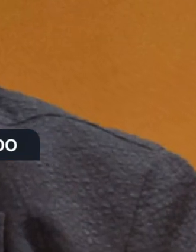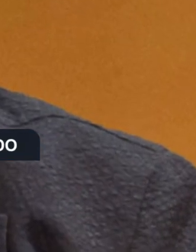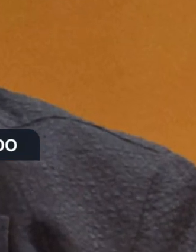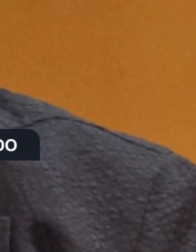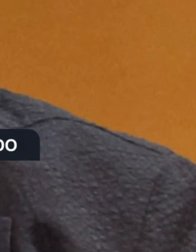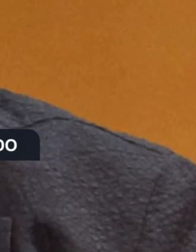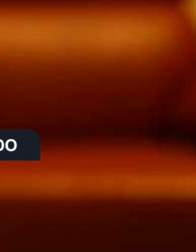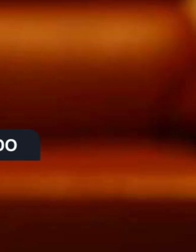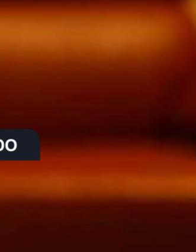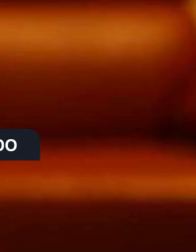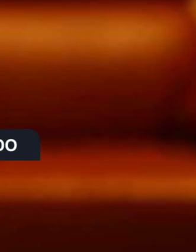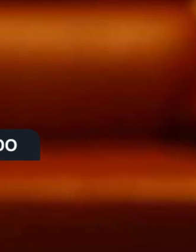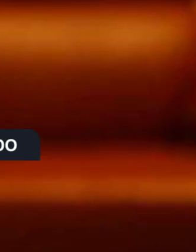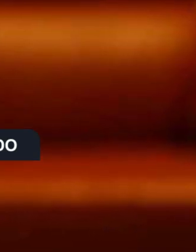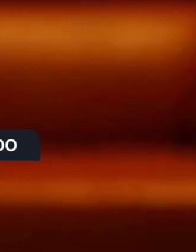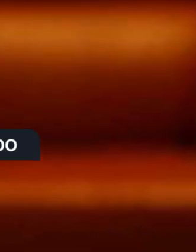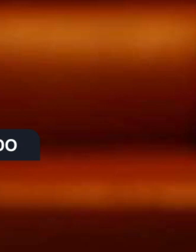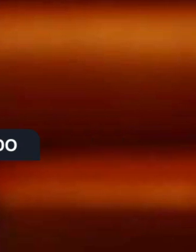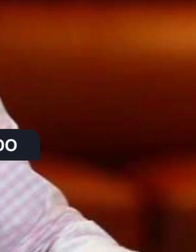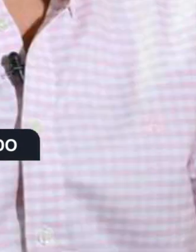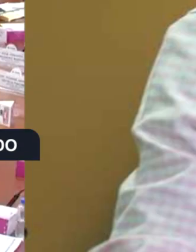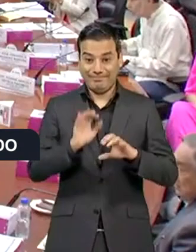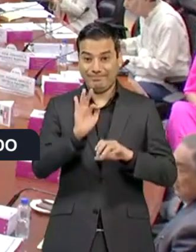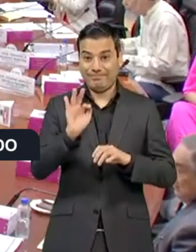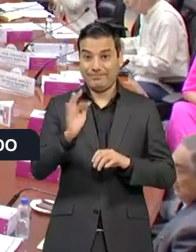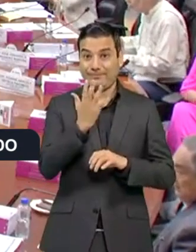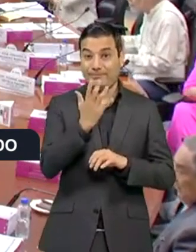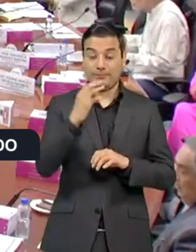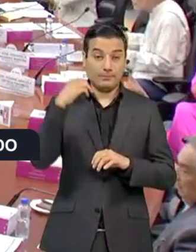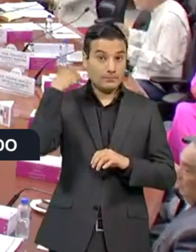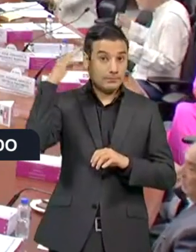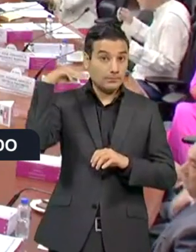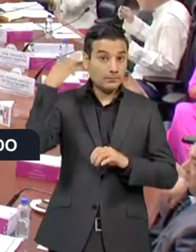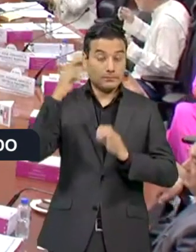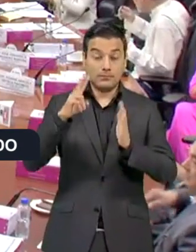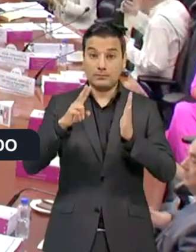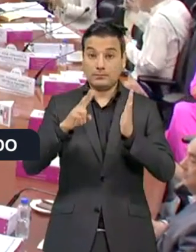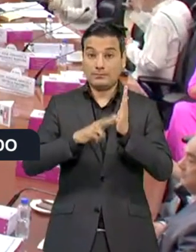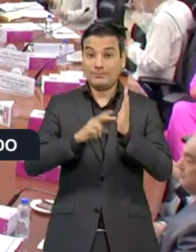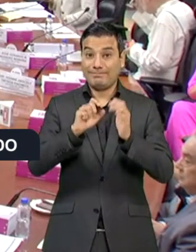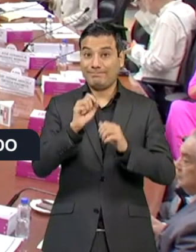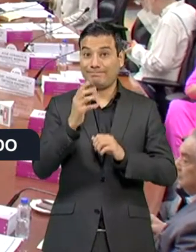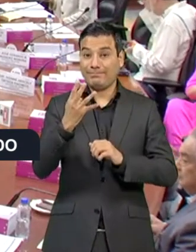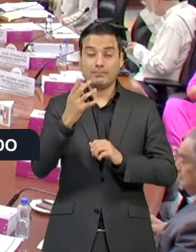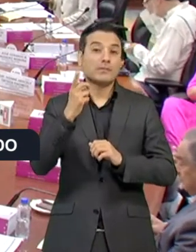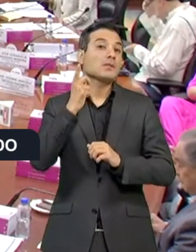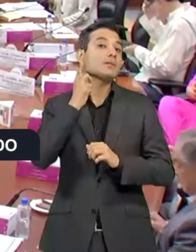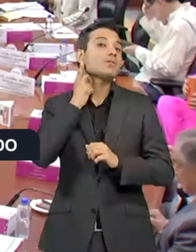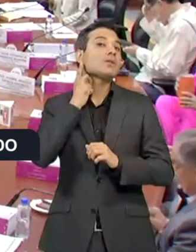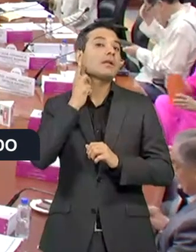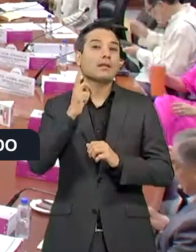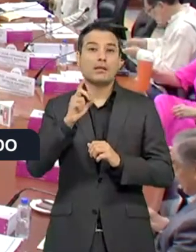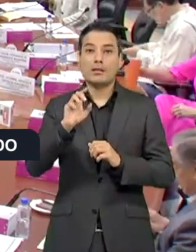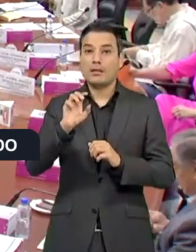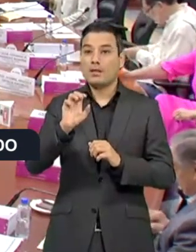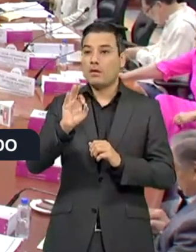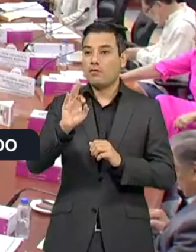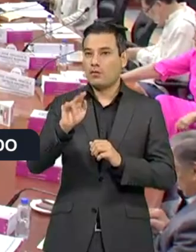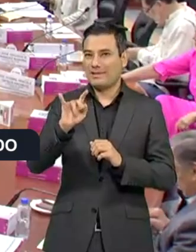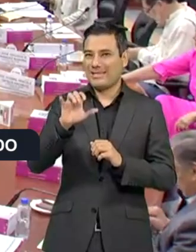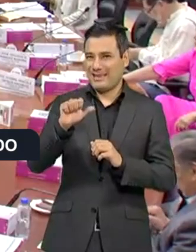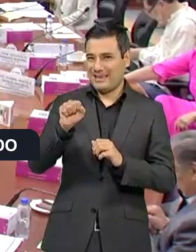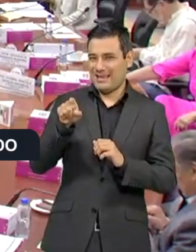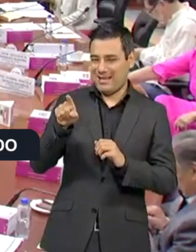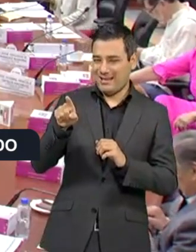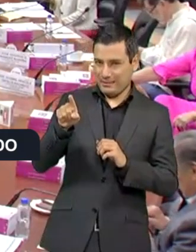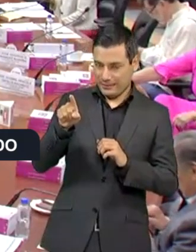Alberto esquer y Eliseo Fernández respectivamente La razón se fundamenta en el incumplimiento del principio de paridad de género en la postulación de